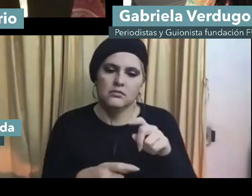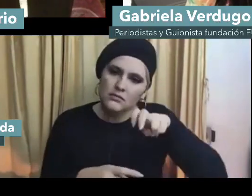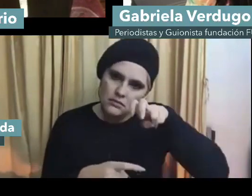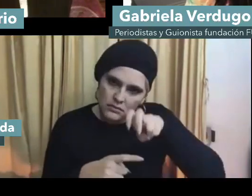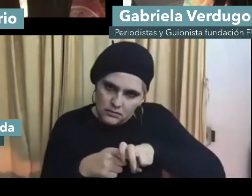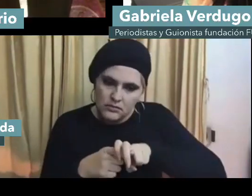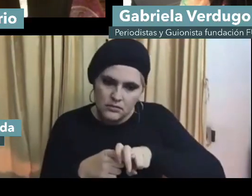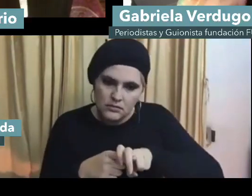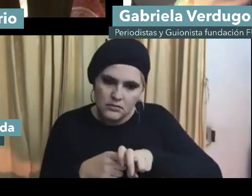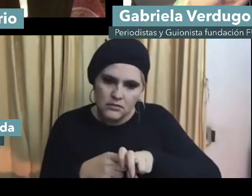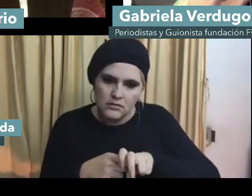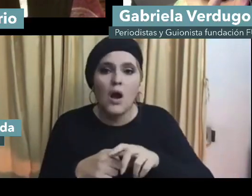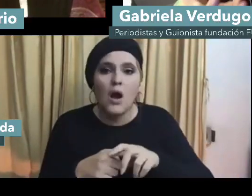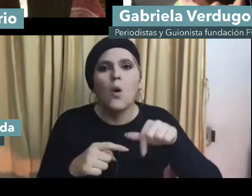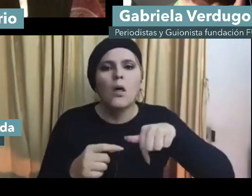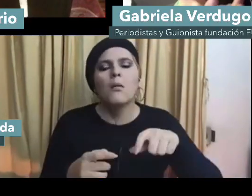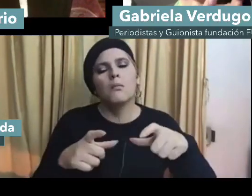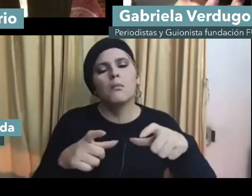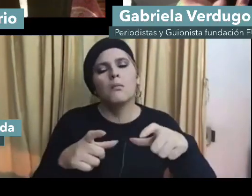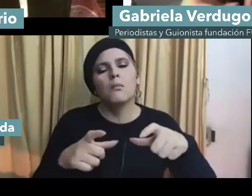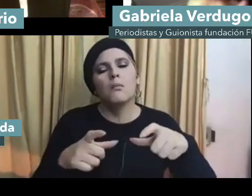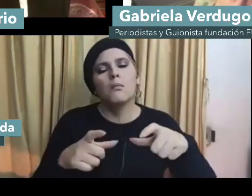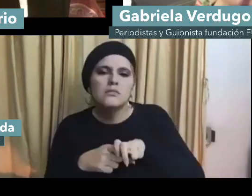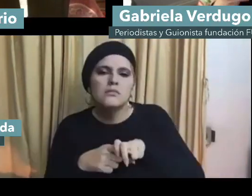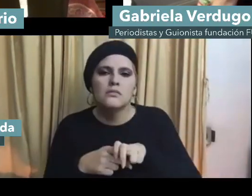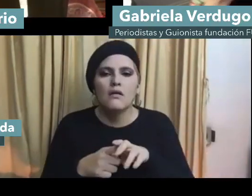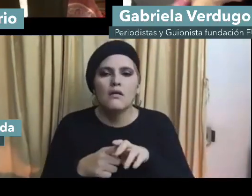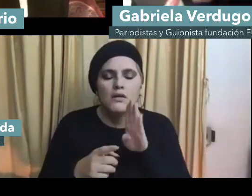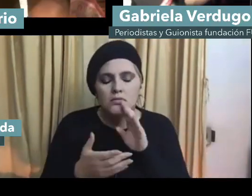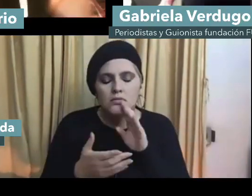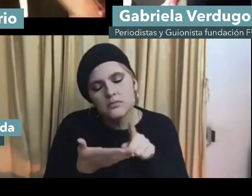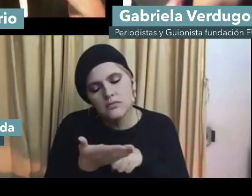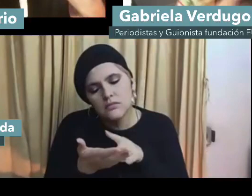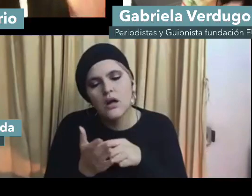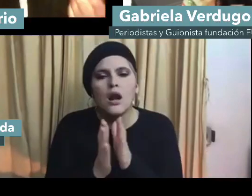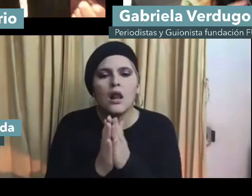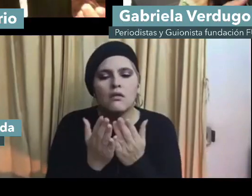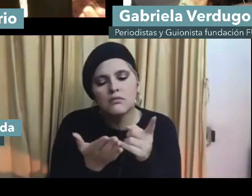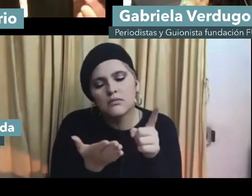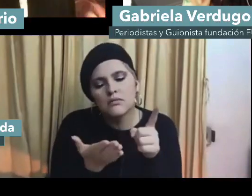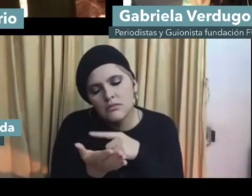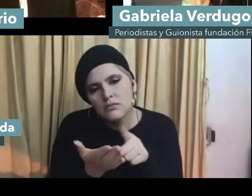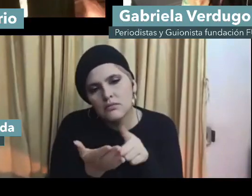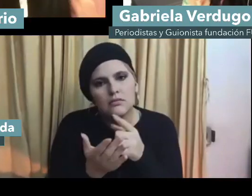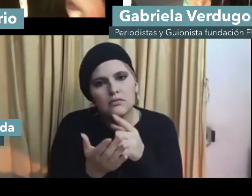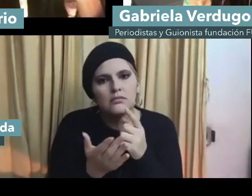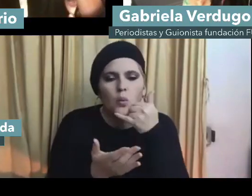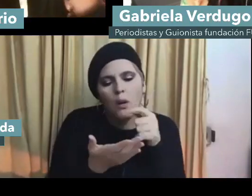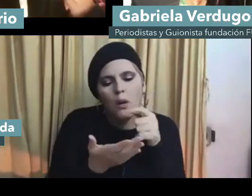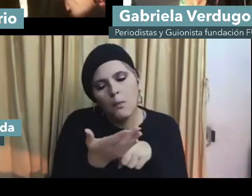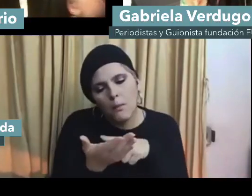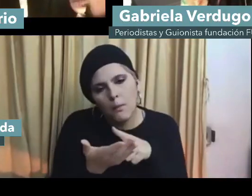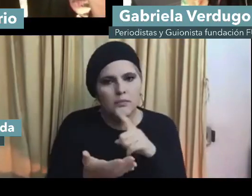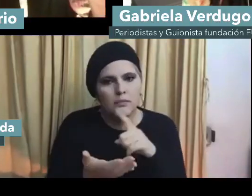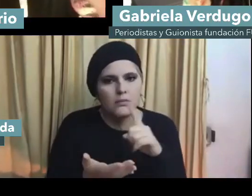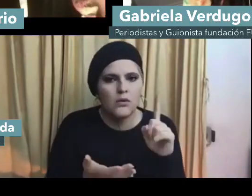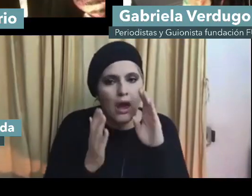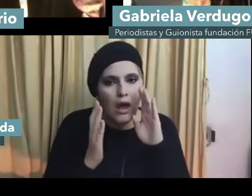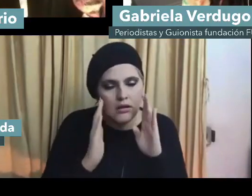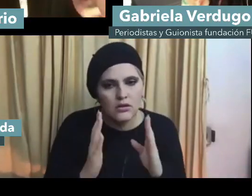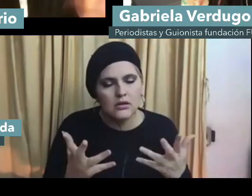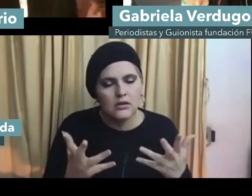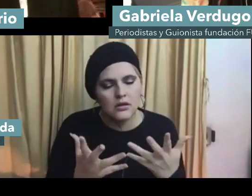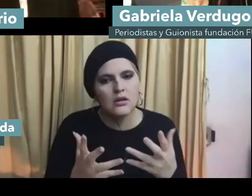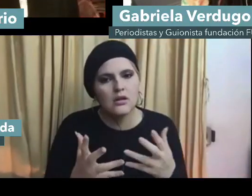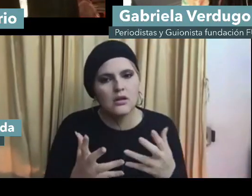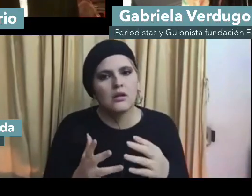tanto tú no te Pero concentras en lo que estás haciendo. con un libro, Con un libro, funciona, no te sí. concentras en lo que estás haciendo, tú tienes que ir al baño concentrado y